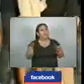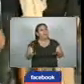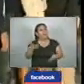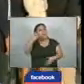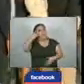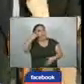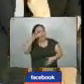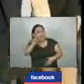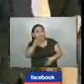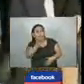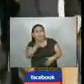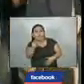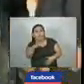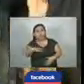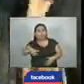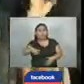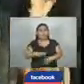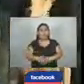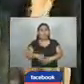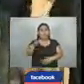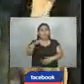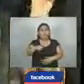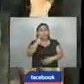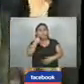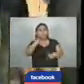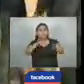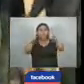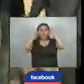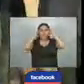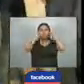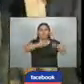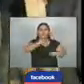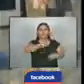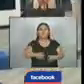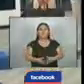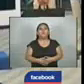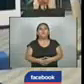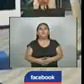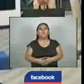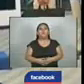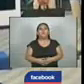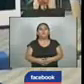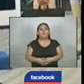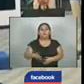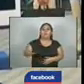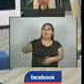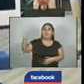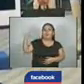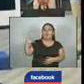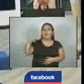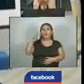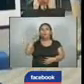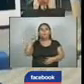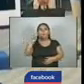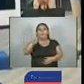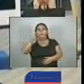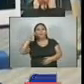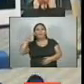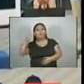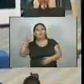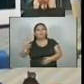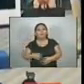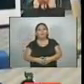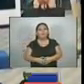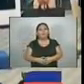cifras en estos municipios. Vamos a escuchar qué dijo sobre esto. El 2022 es de seis